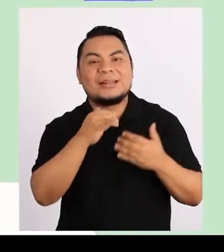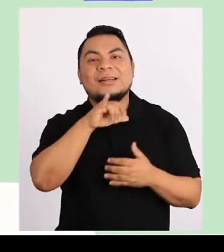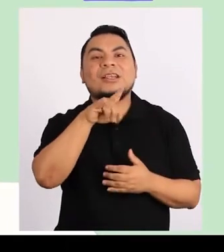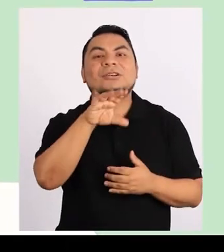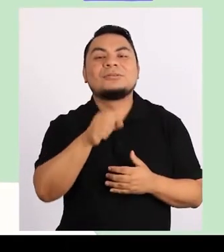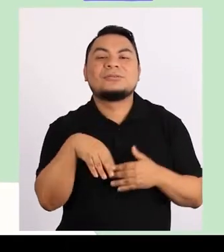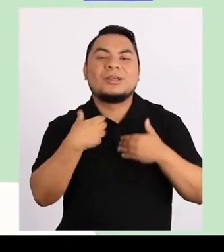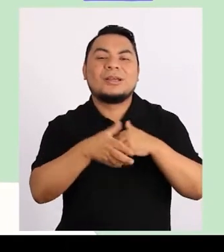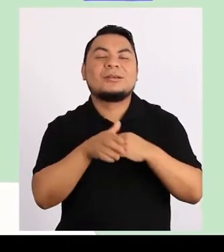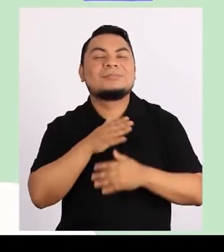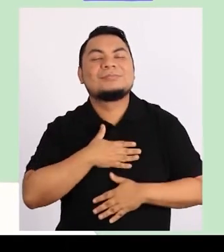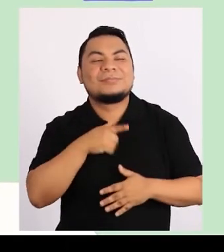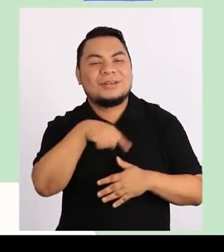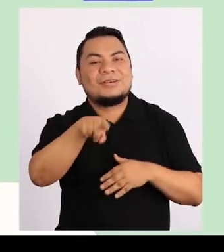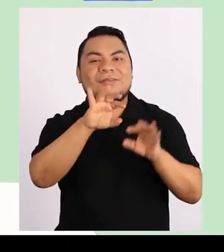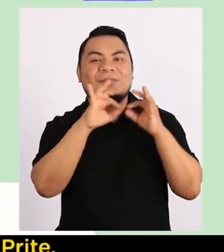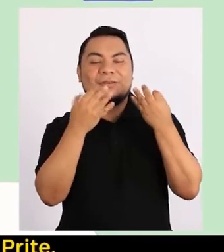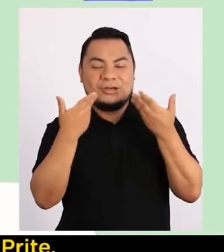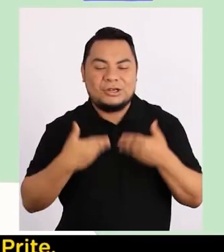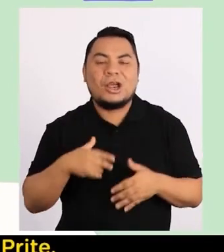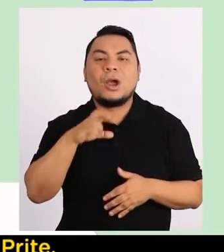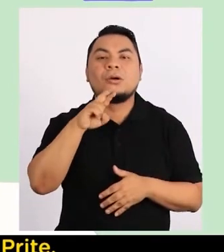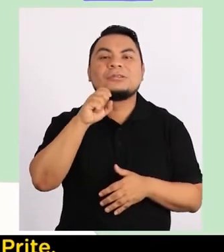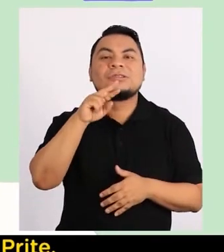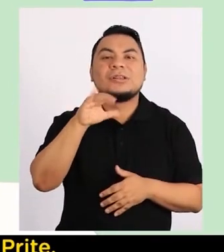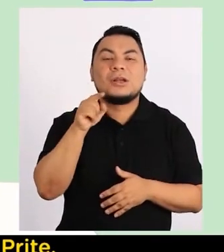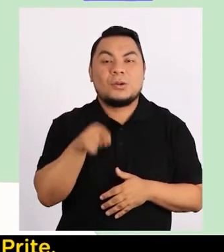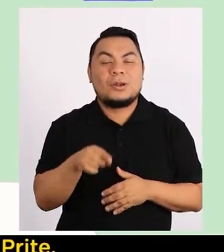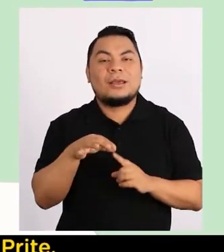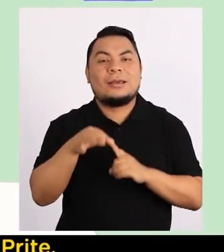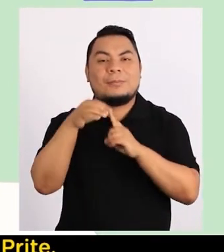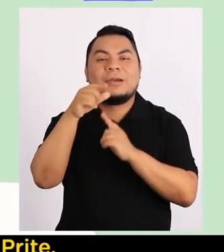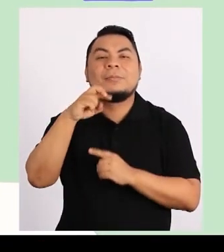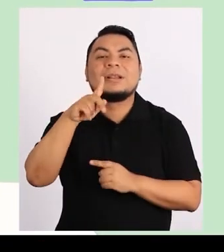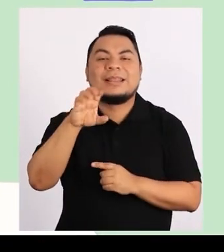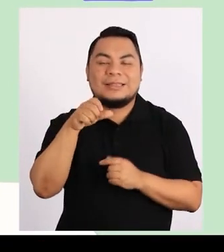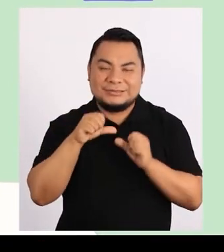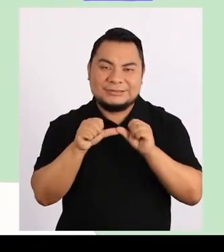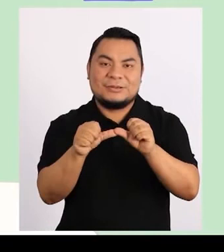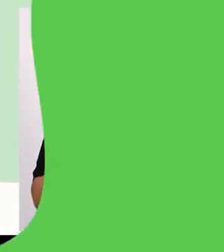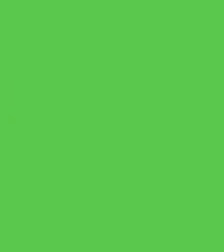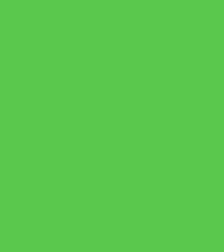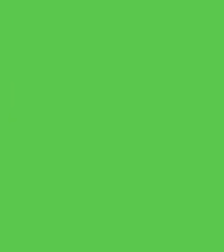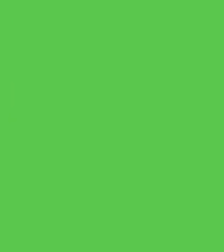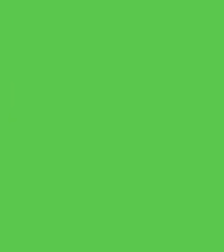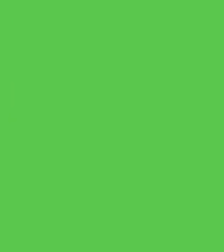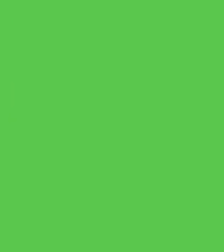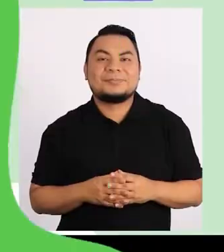Gracias, Jesús. ¡Qué gusto, familia! Soy Rosario Barragán, especialista del PRITE. ¡Sigamos!